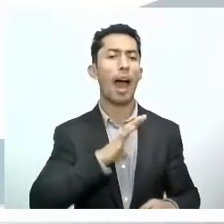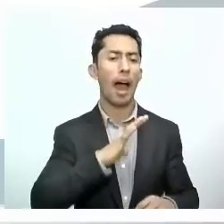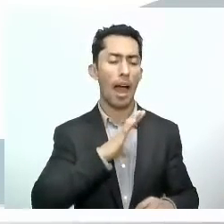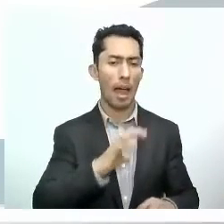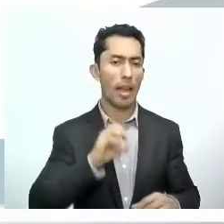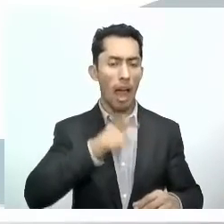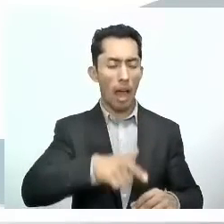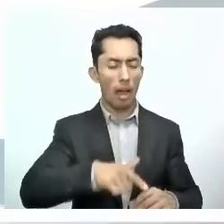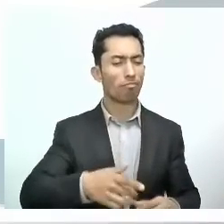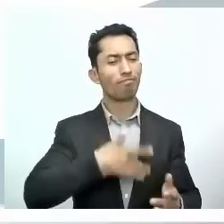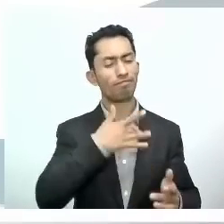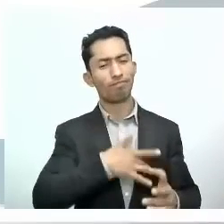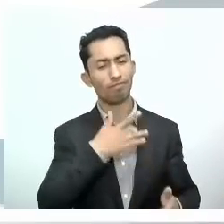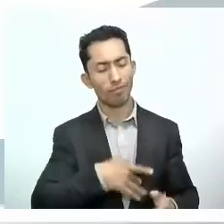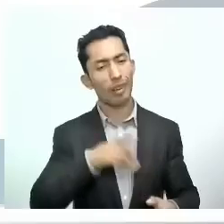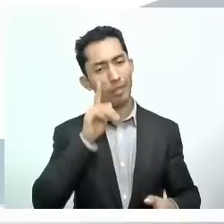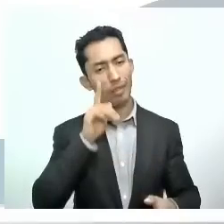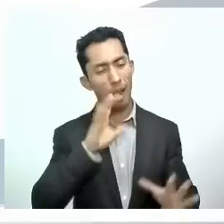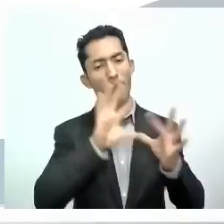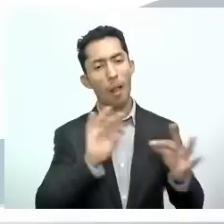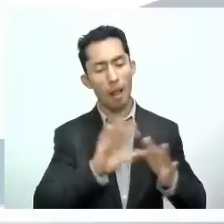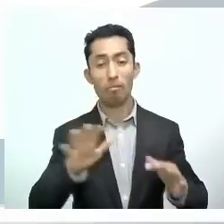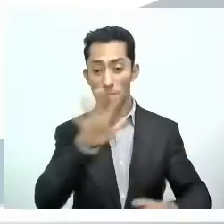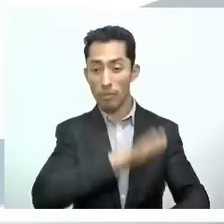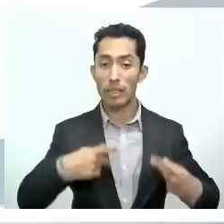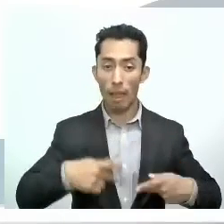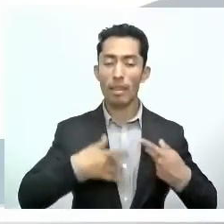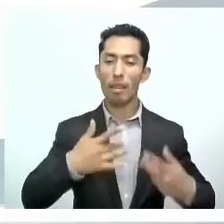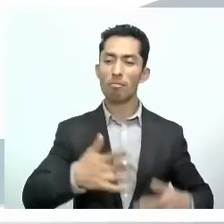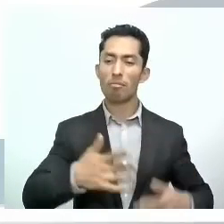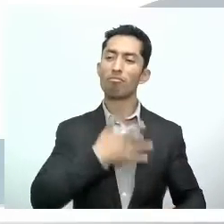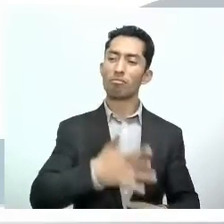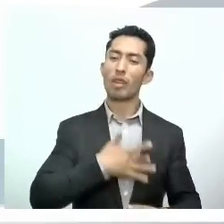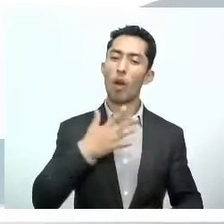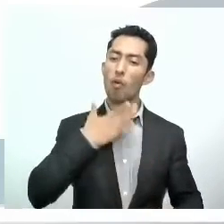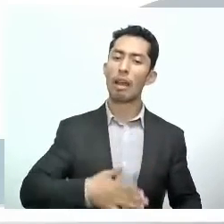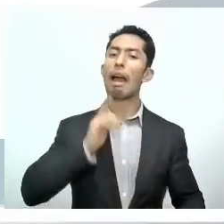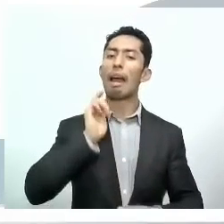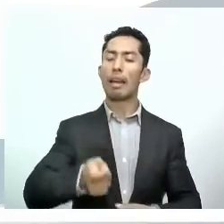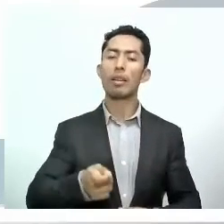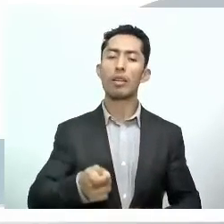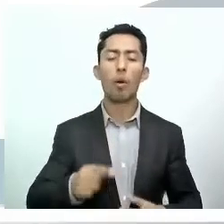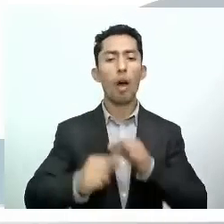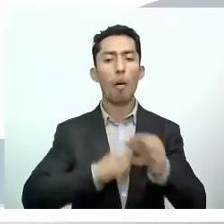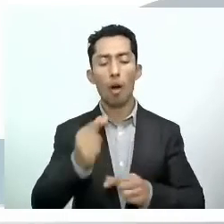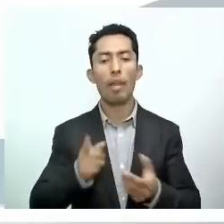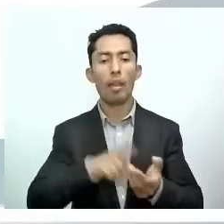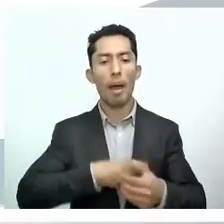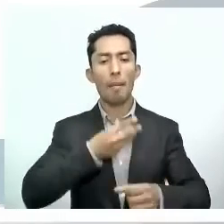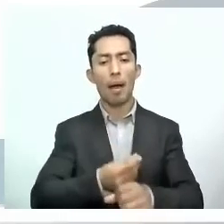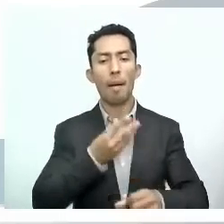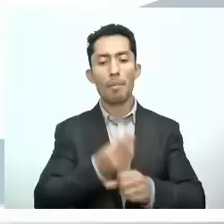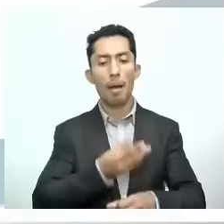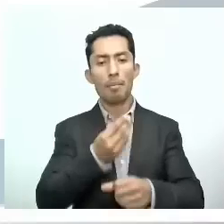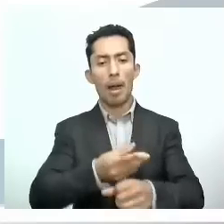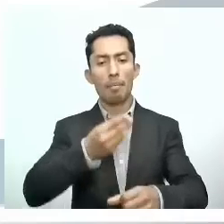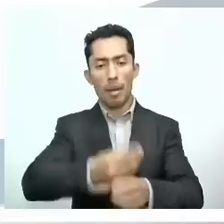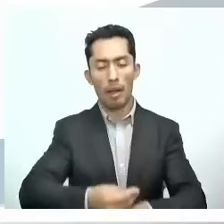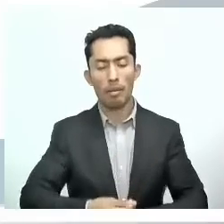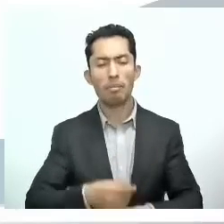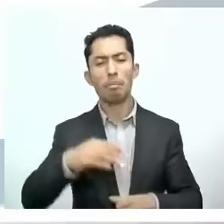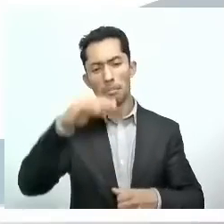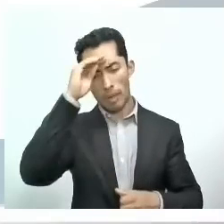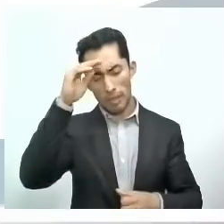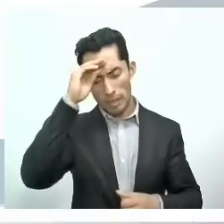hemos percibido ciudadanamente la justicia y a cómo la hemos construido. Y la hemos construido pensándola